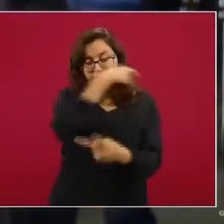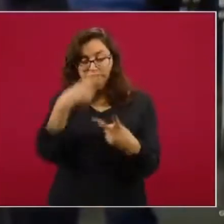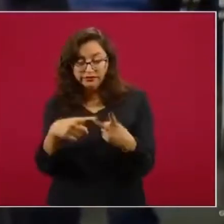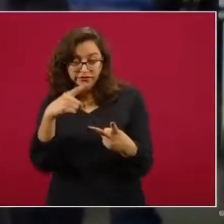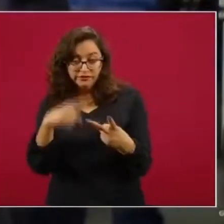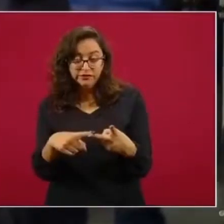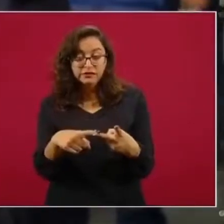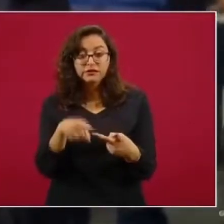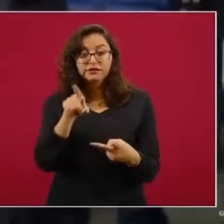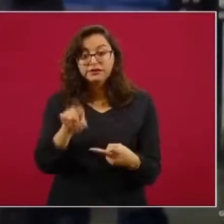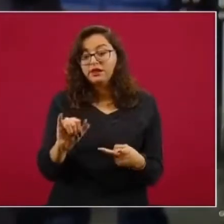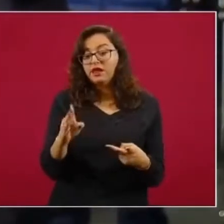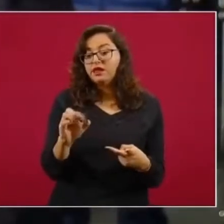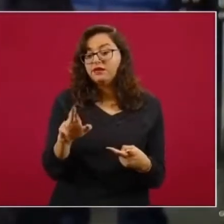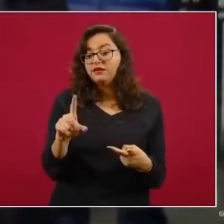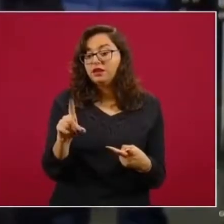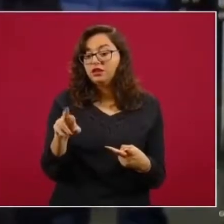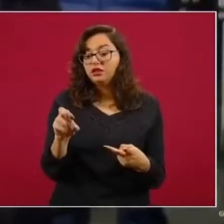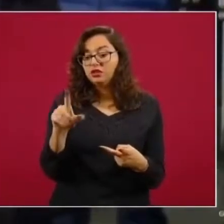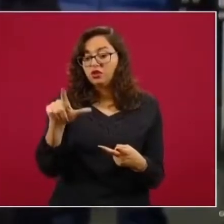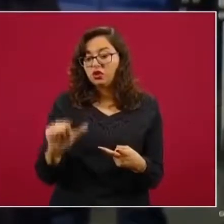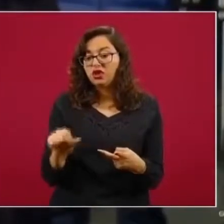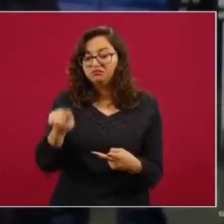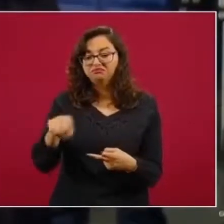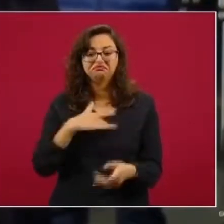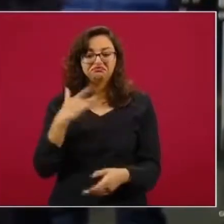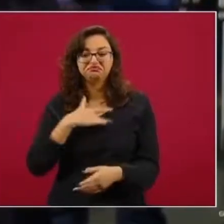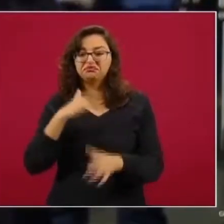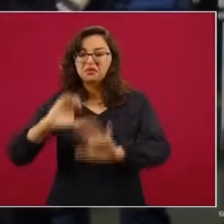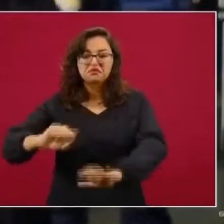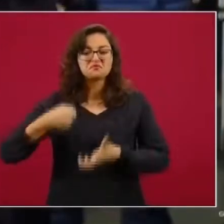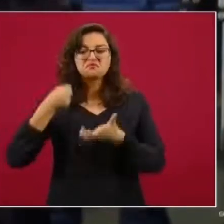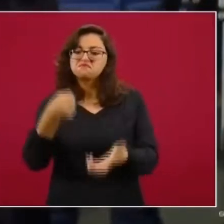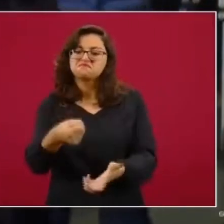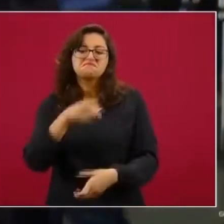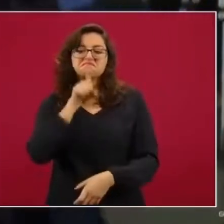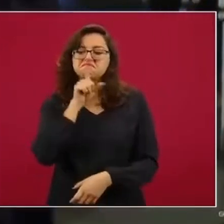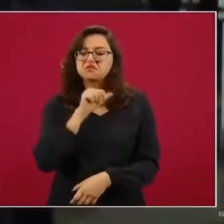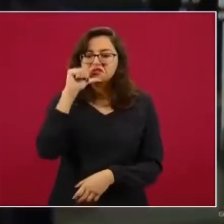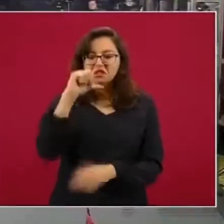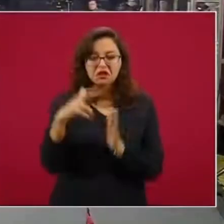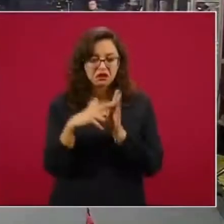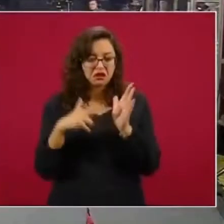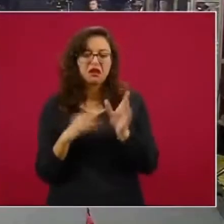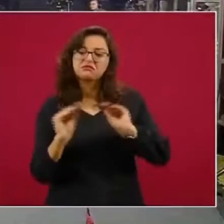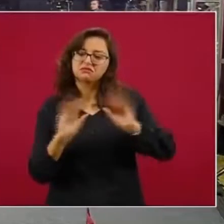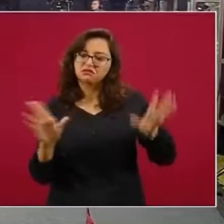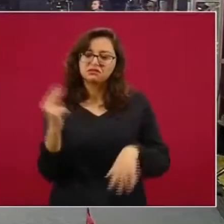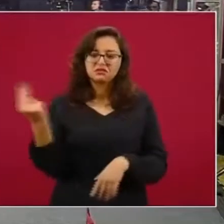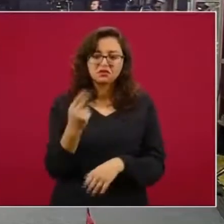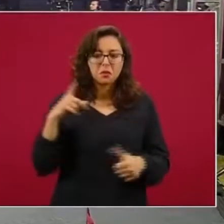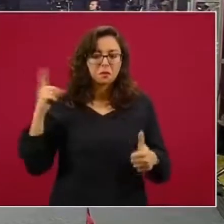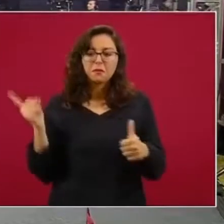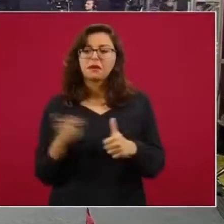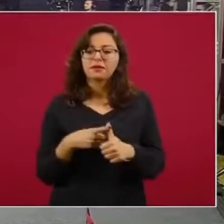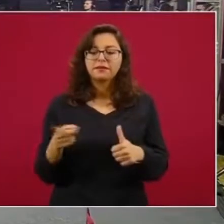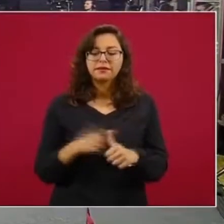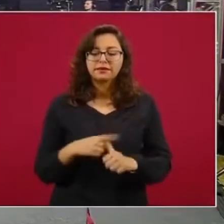la decisión de Iberdrola de decir que no va a invertir en el país hasta que no se tengan pues estas reglas claras. Sí,